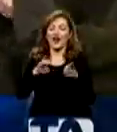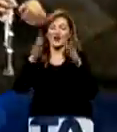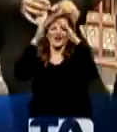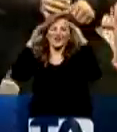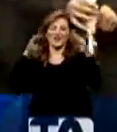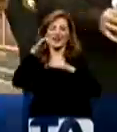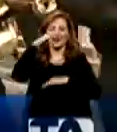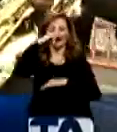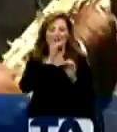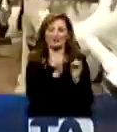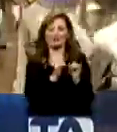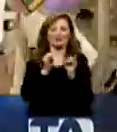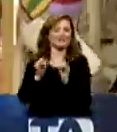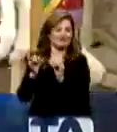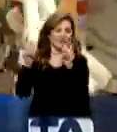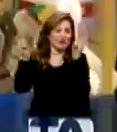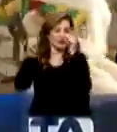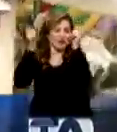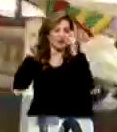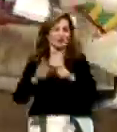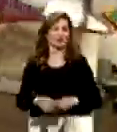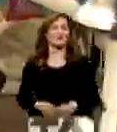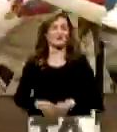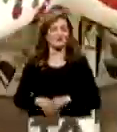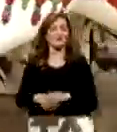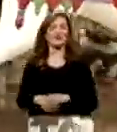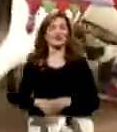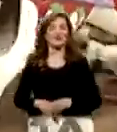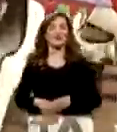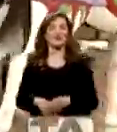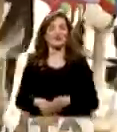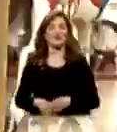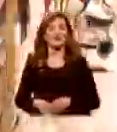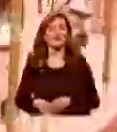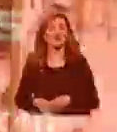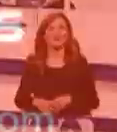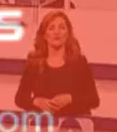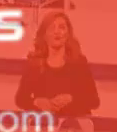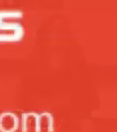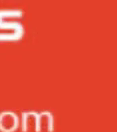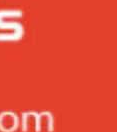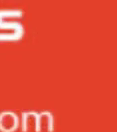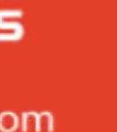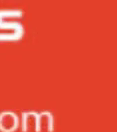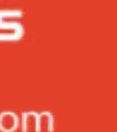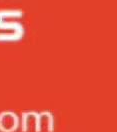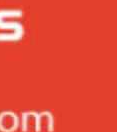para cada uno de los miembros de la Fundación. En Quito, Jorge Loaiza, 24 horas.